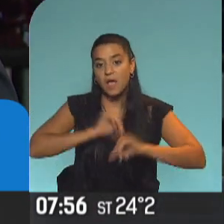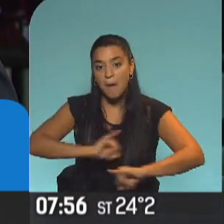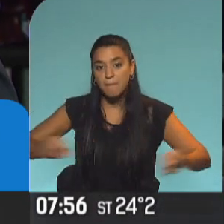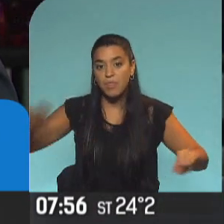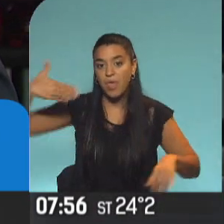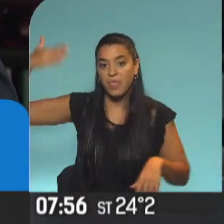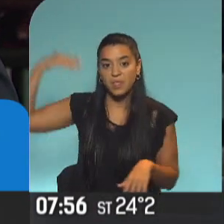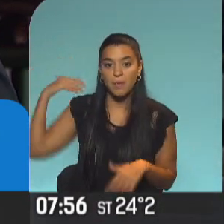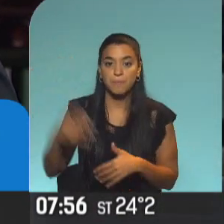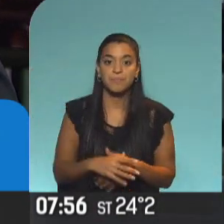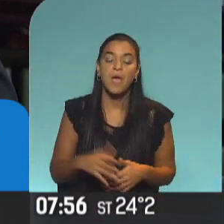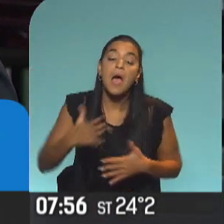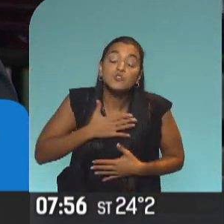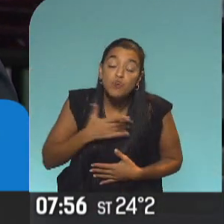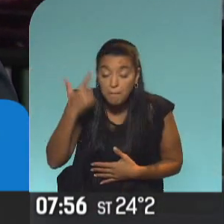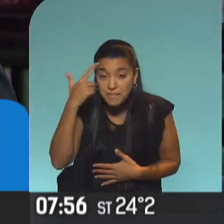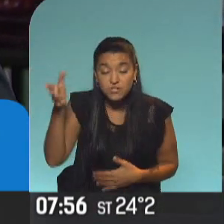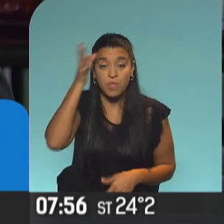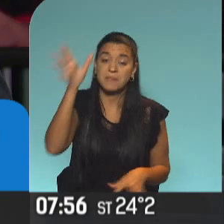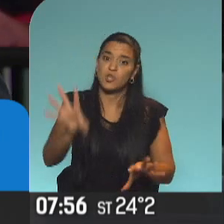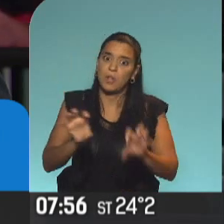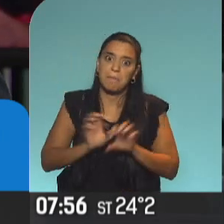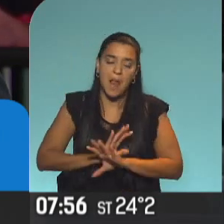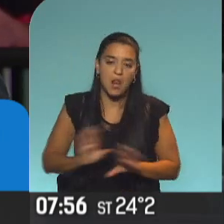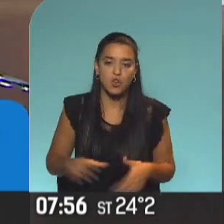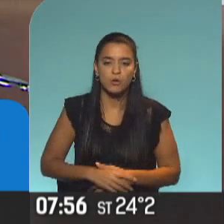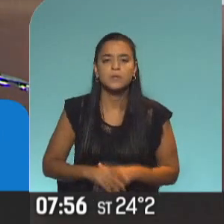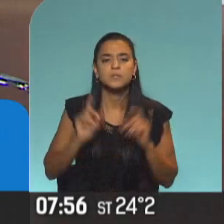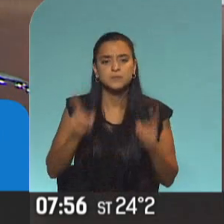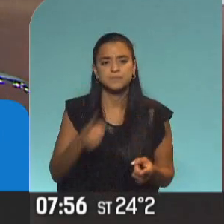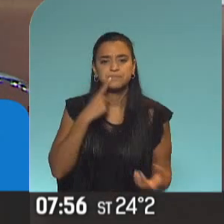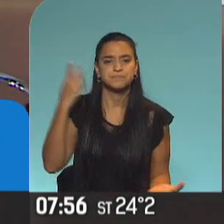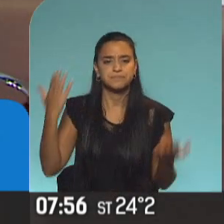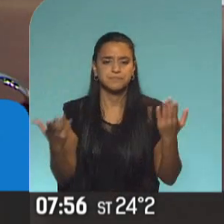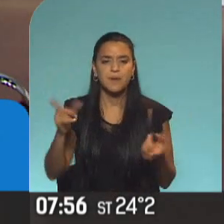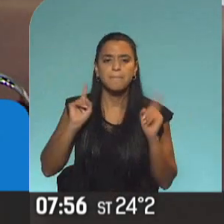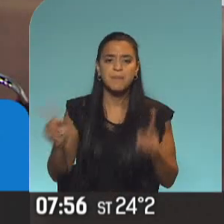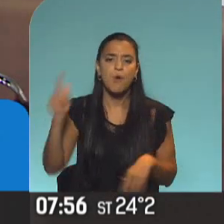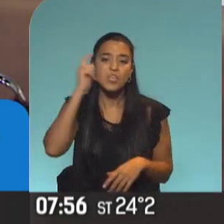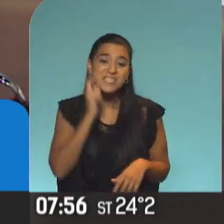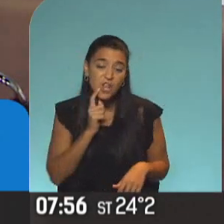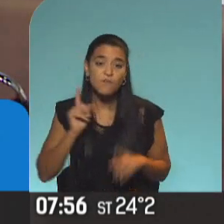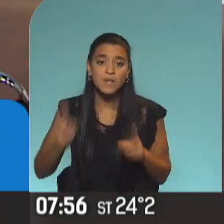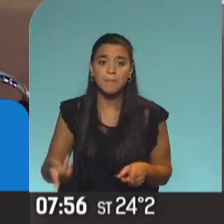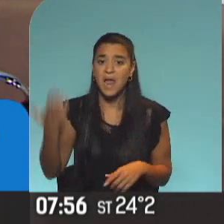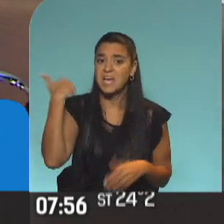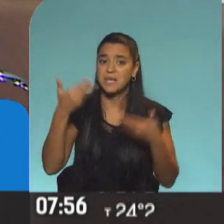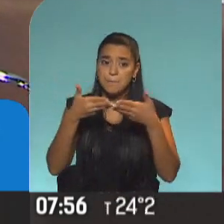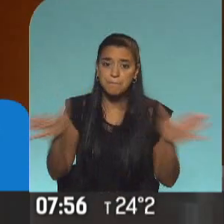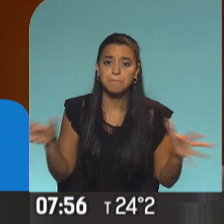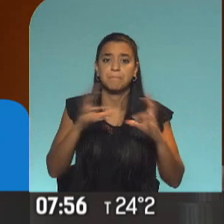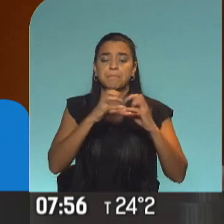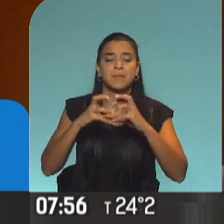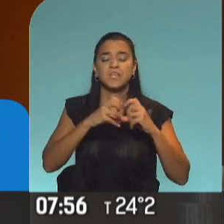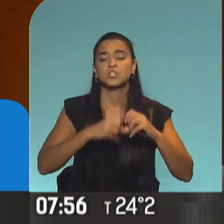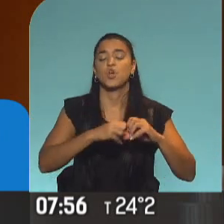ya hace rato. Demasiado, a mi juicio, demasiado temprano, ¿no? Bueno, de hecho contrasta con el propio Axel Kicillof, que también ayer abrió el periodo de